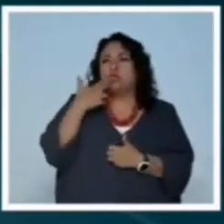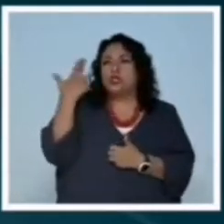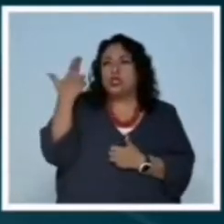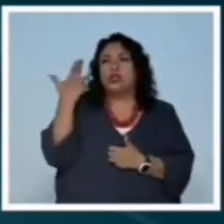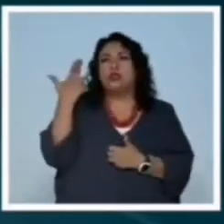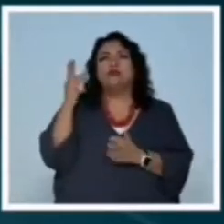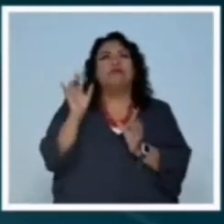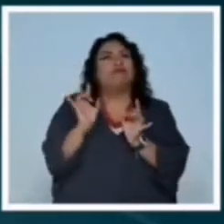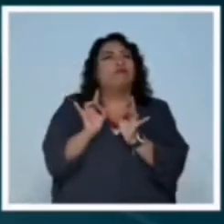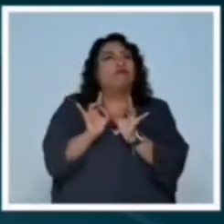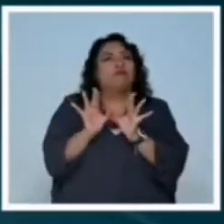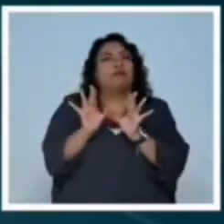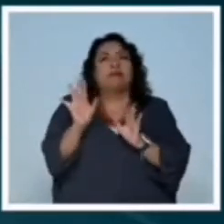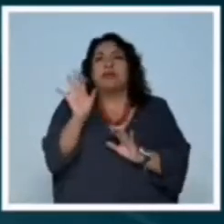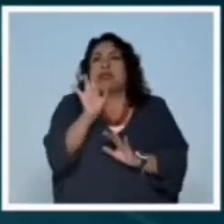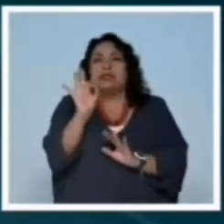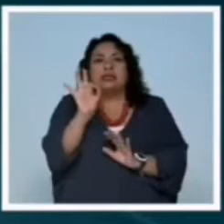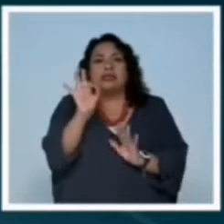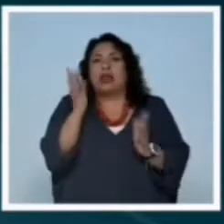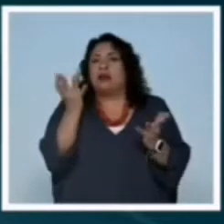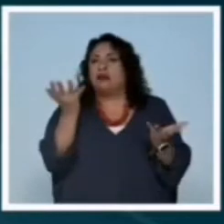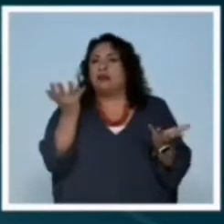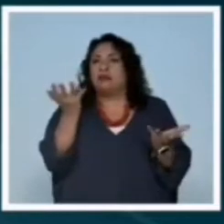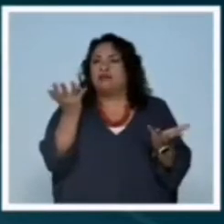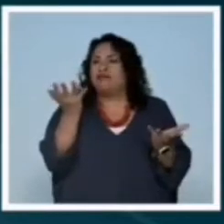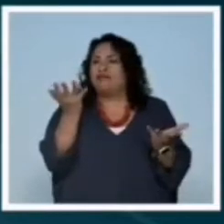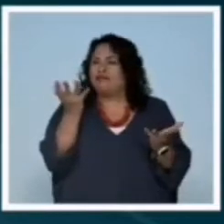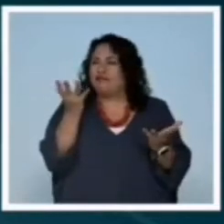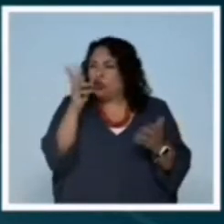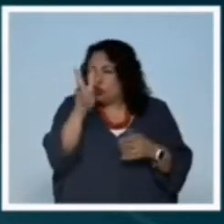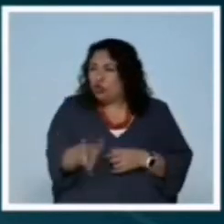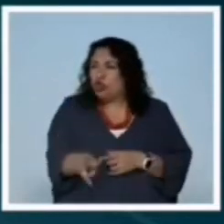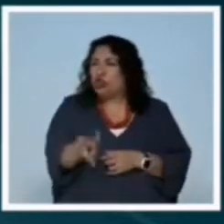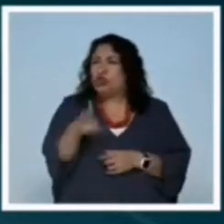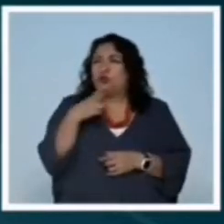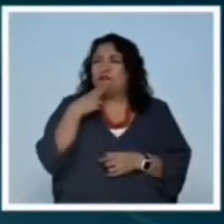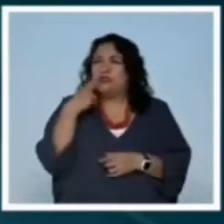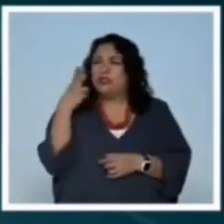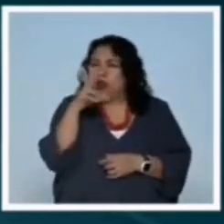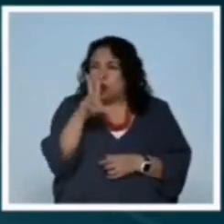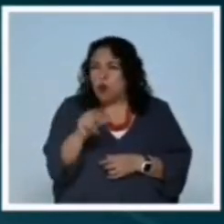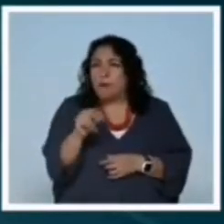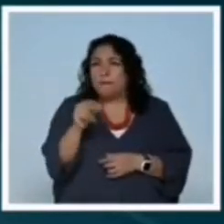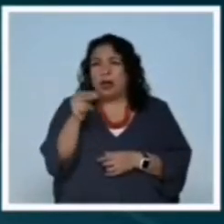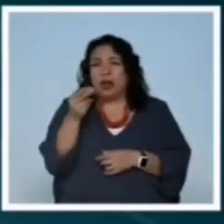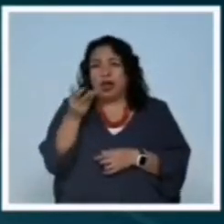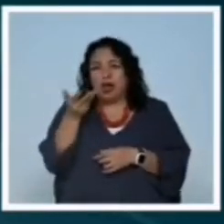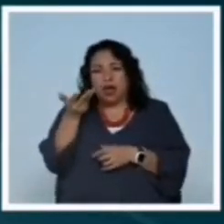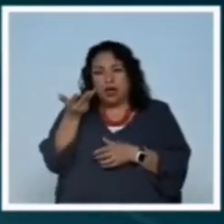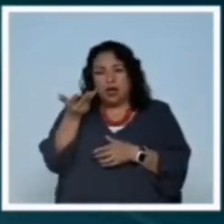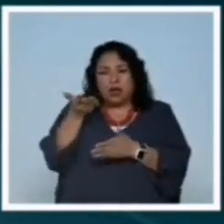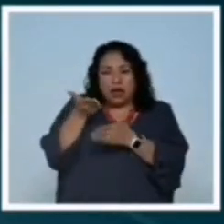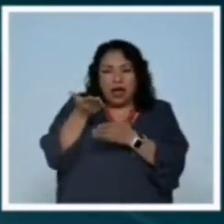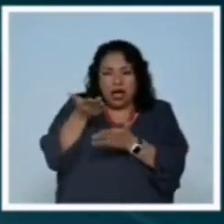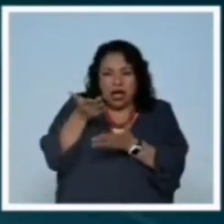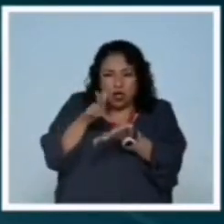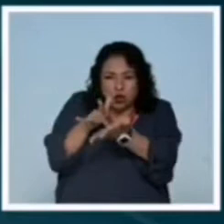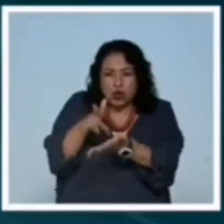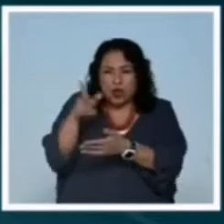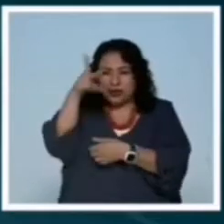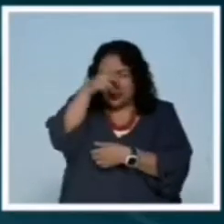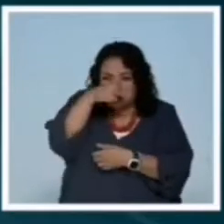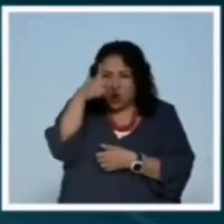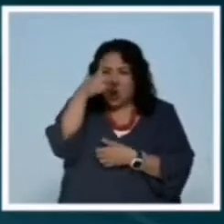situaciones que a lo mejor no contarían como tal no hoy y para la parte de una intervención a nivel psicológico una